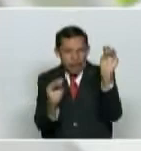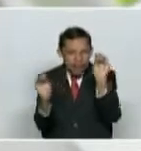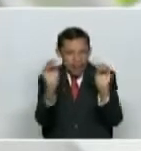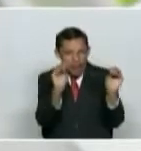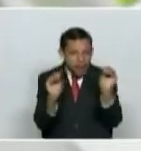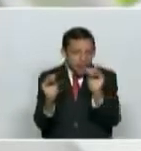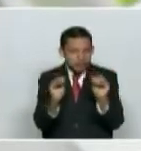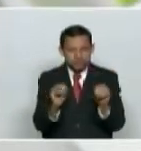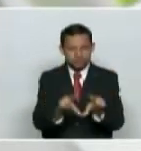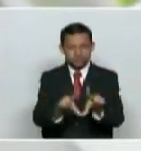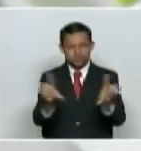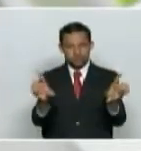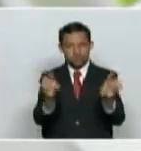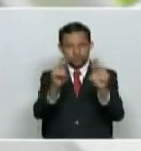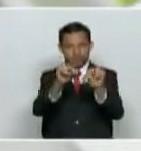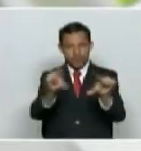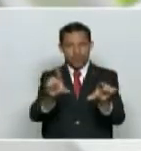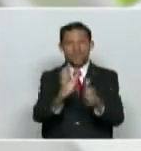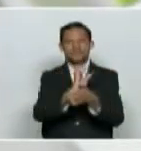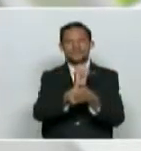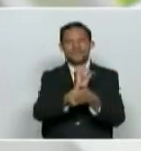Conéctate con Canal Telecafé en YouTube.